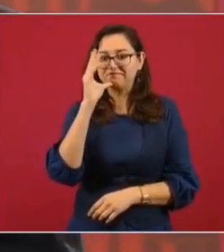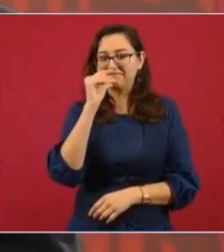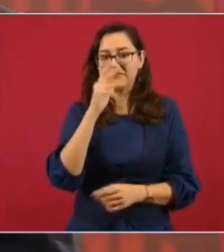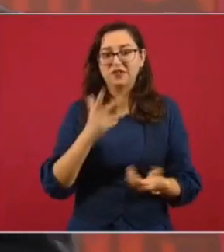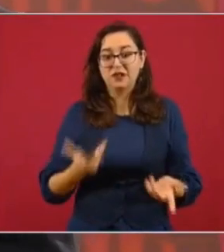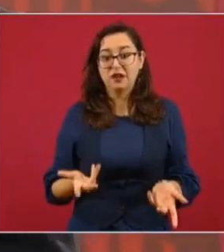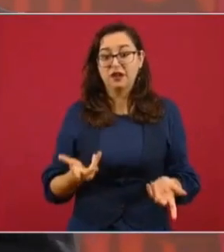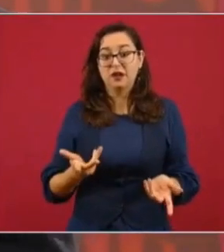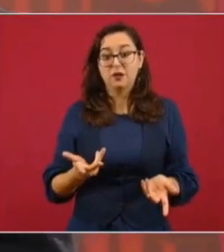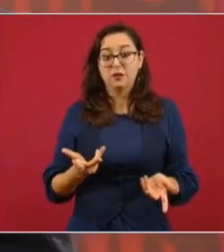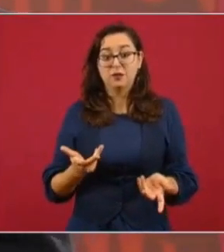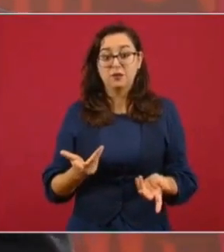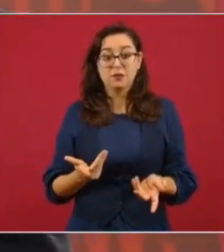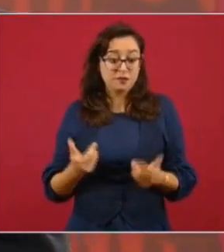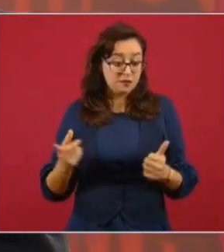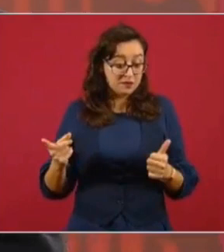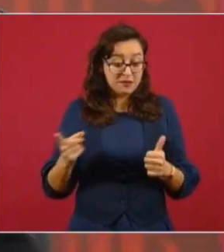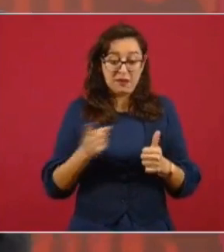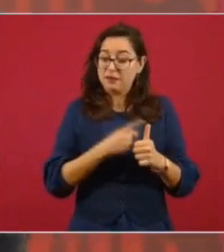es estar bien